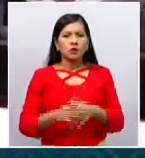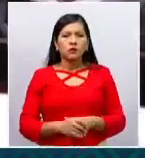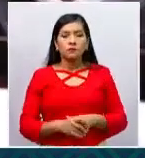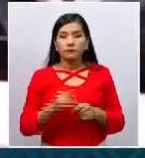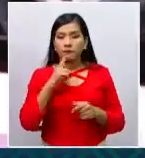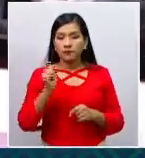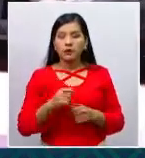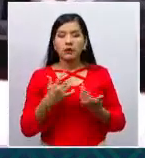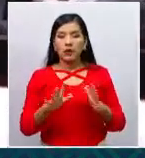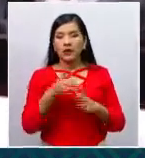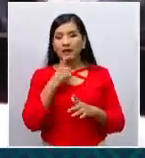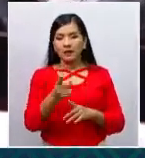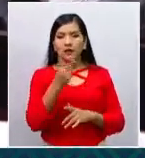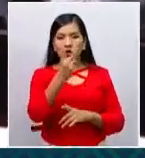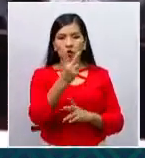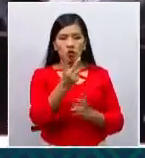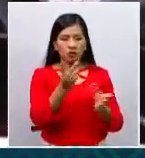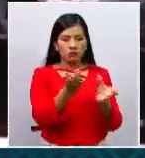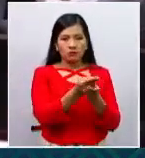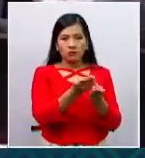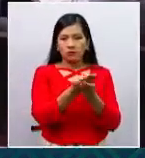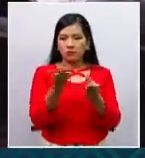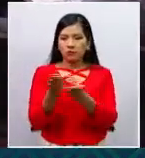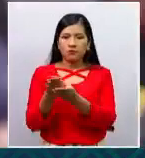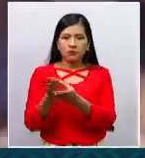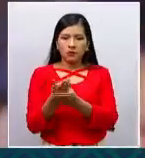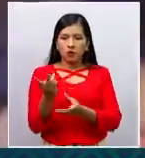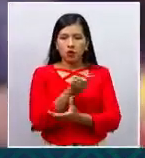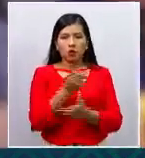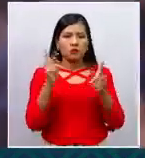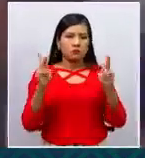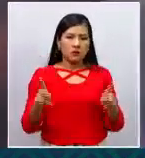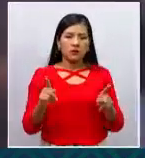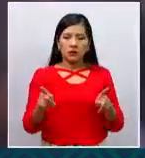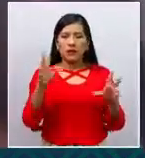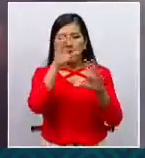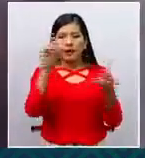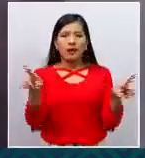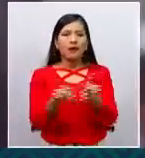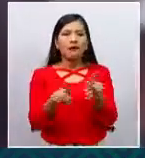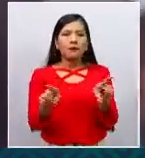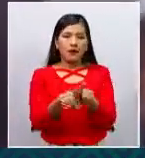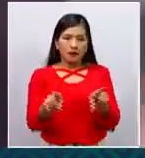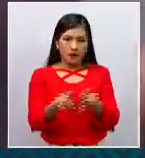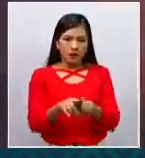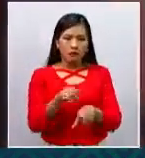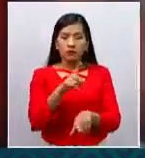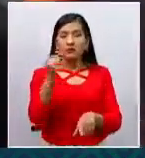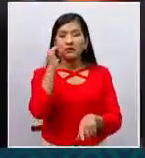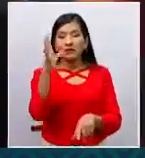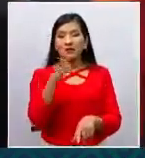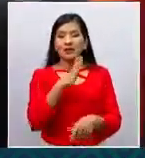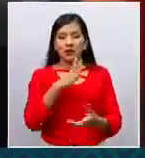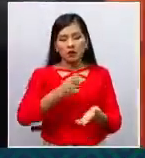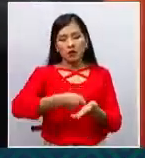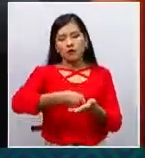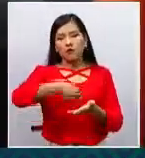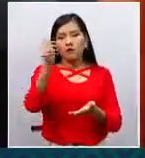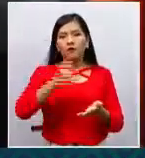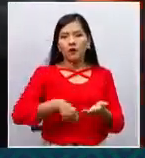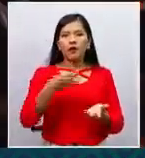habían dos carpetas de dos personas, hermanos, donde se le dio y donde firma la señora con más o menos crédito